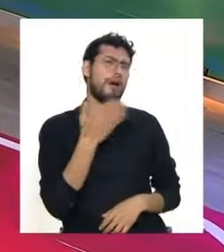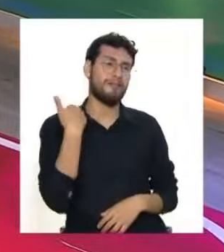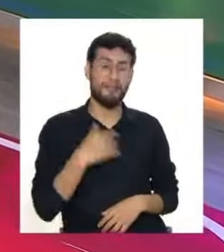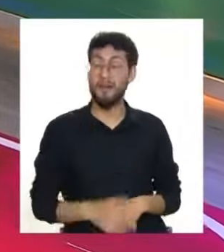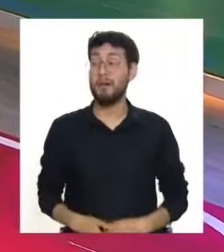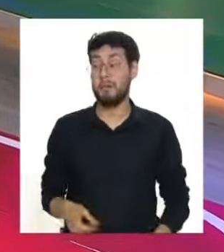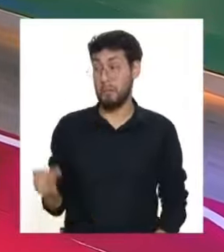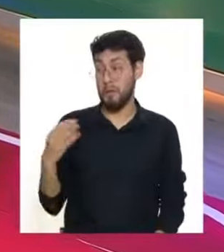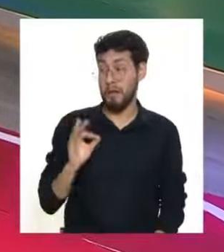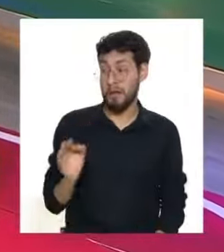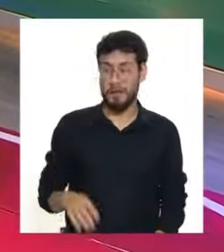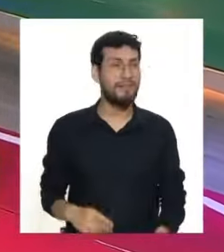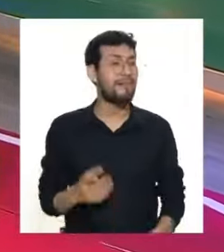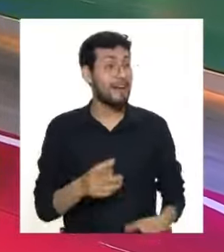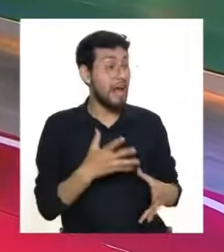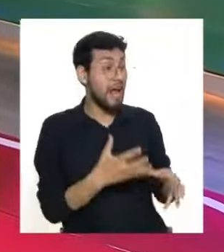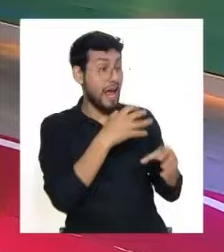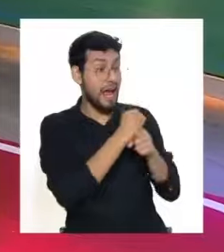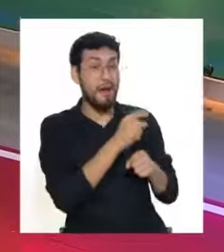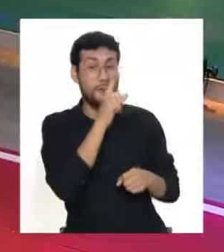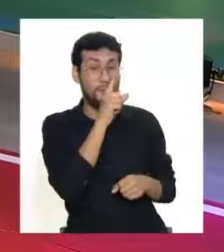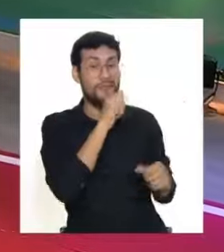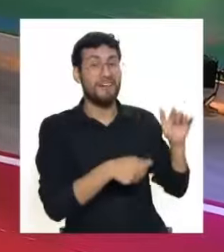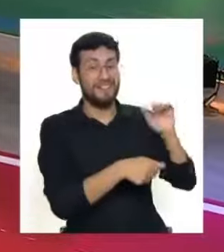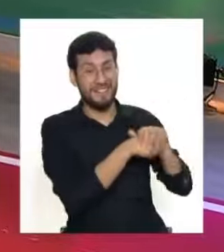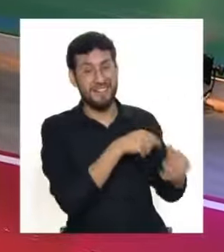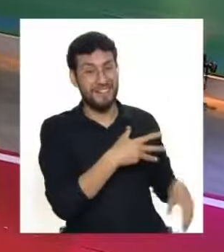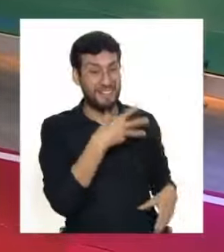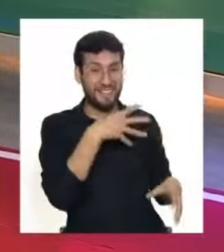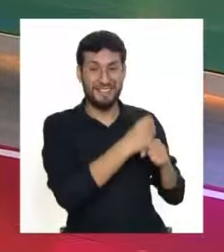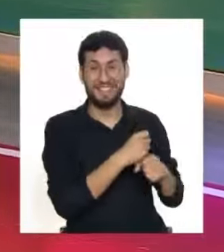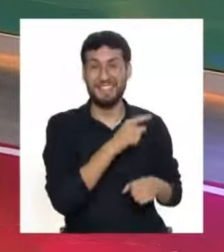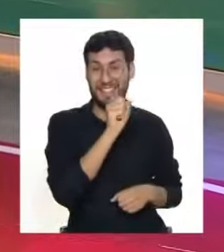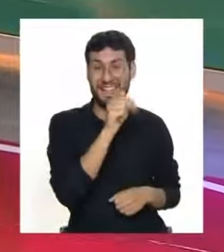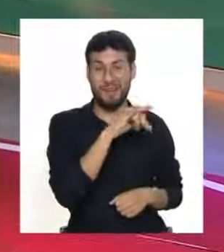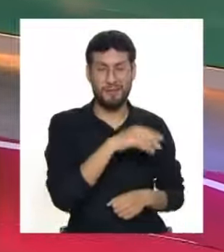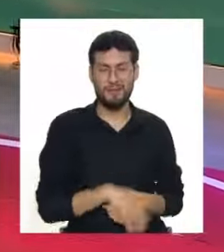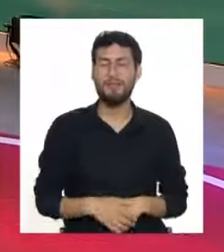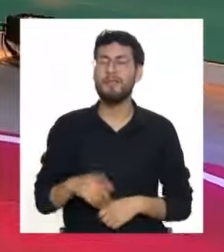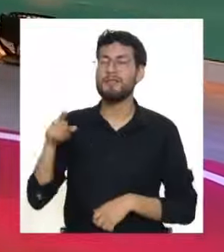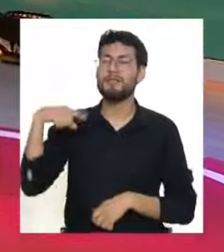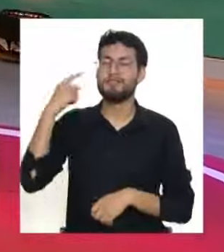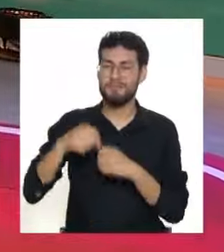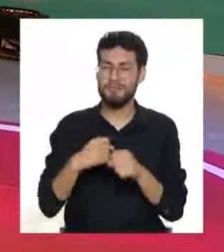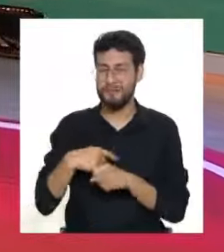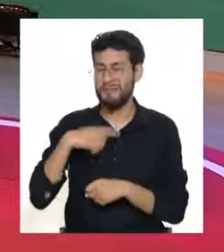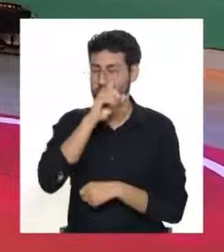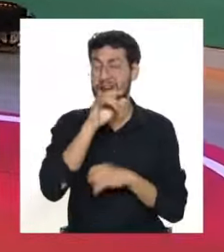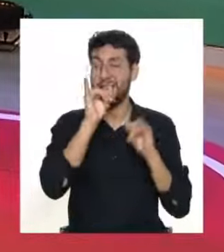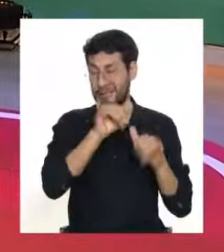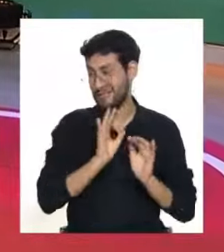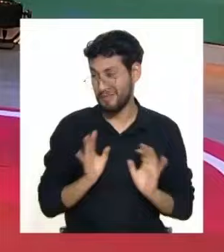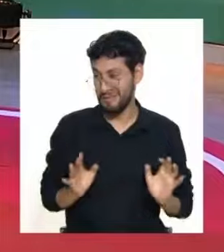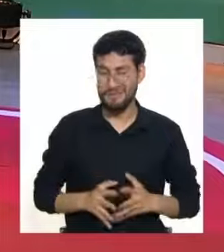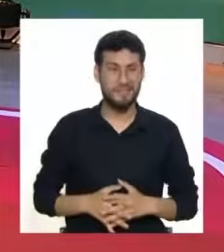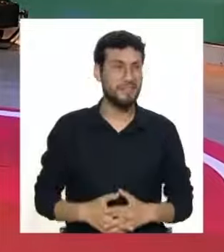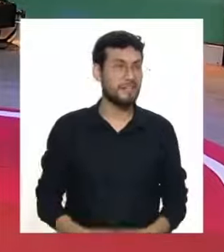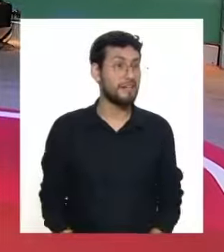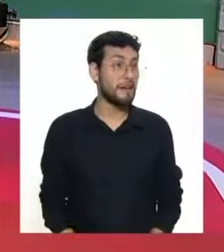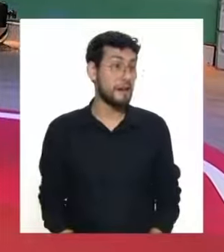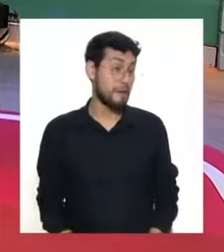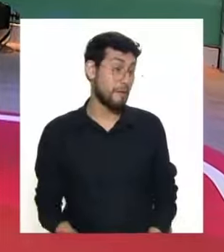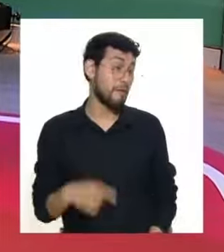Eso no me había contado. Lo que pasa en San Juan, se queda en San Juan. ¡Ay! Entonces el próximo año me voy y lo que se queda ella, se queda ella. Yo